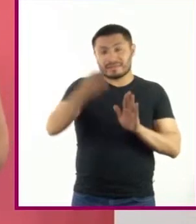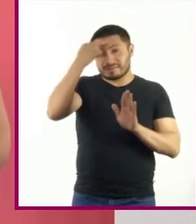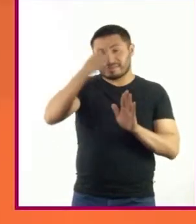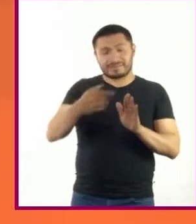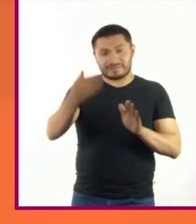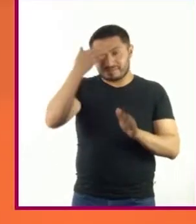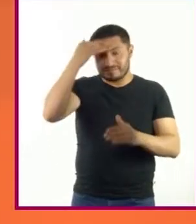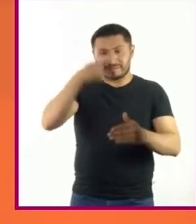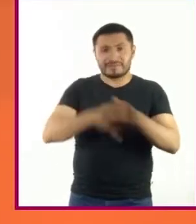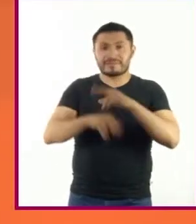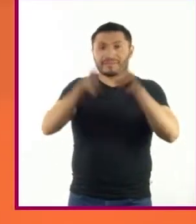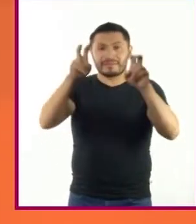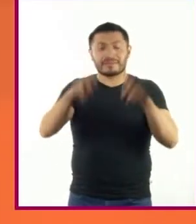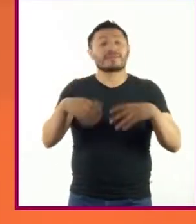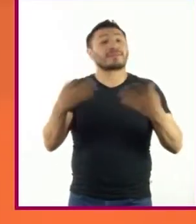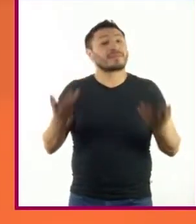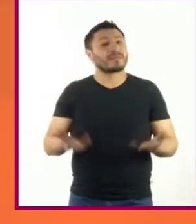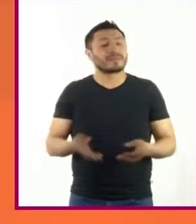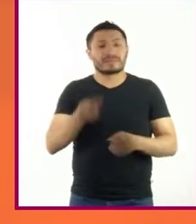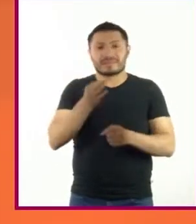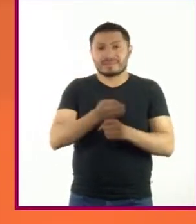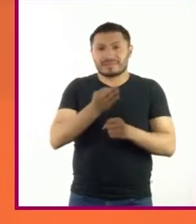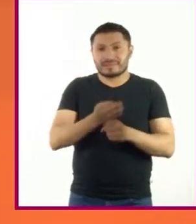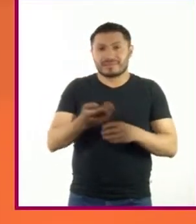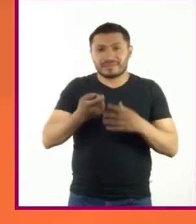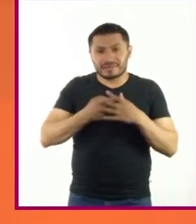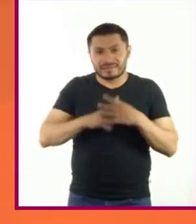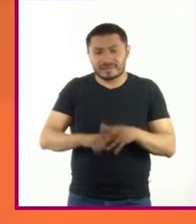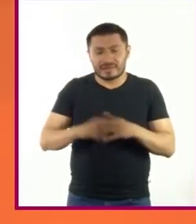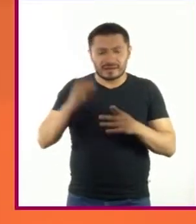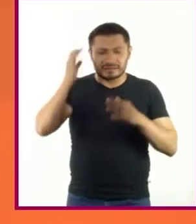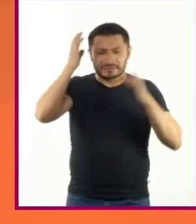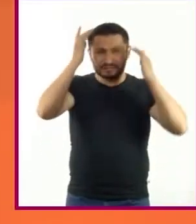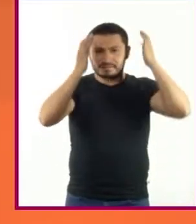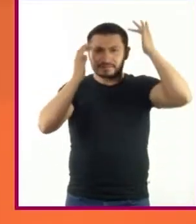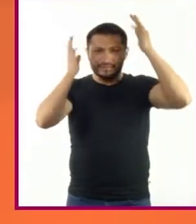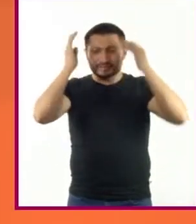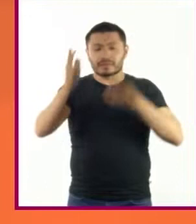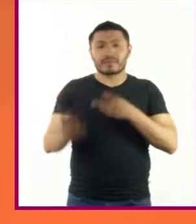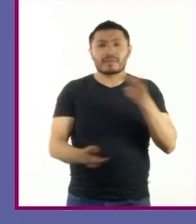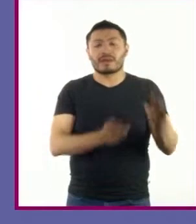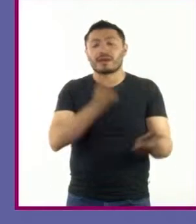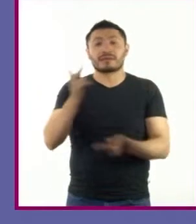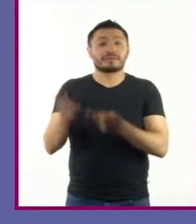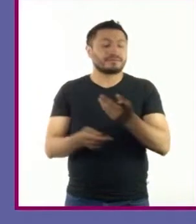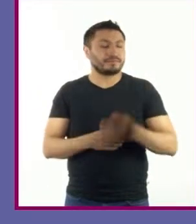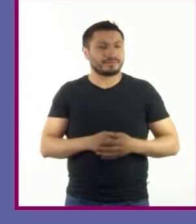tema, ¿qué les parece si comenzamos nuestra reflexión con una pregunta?